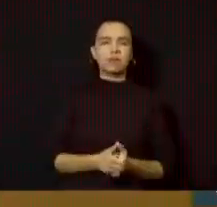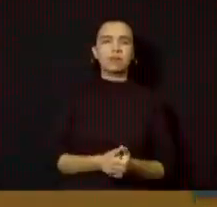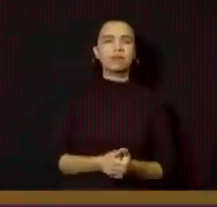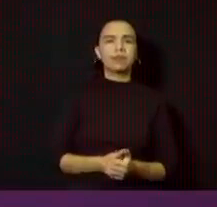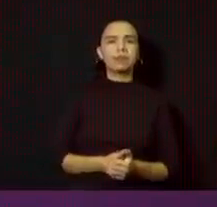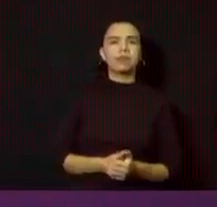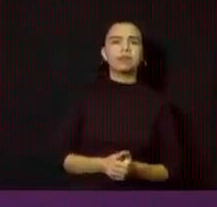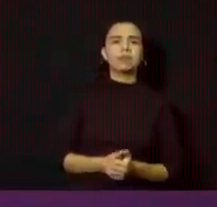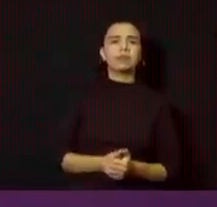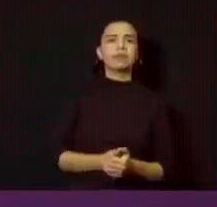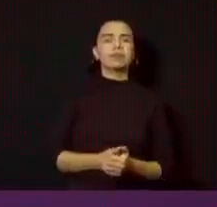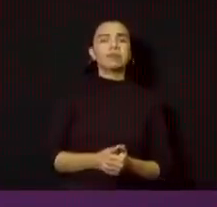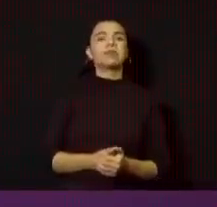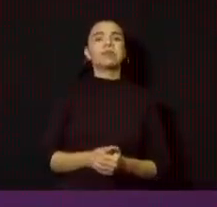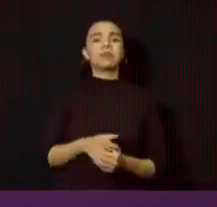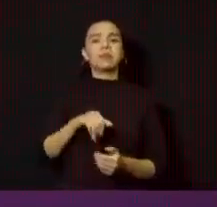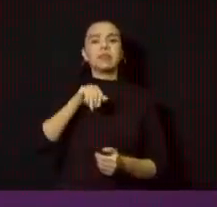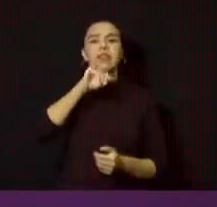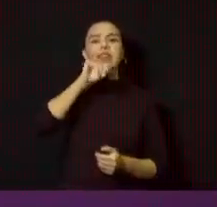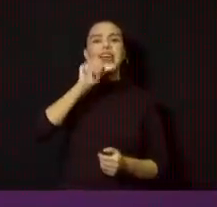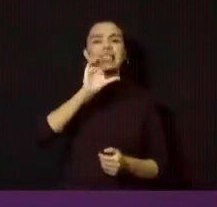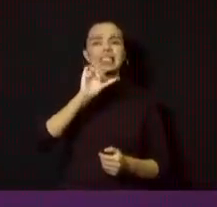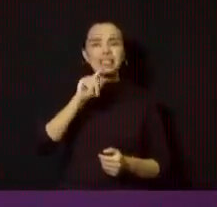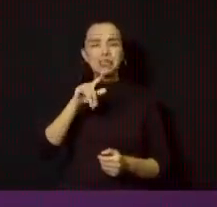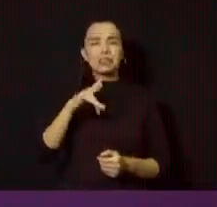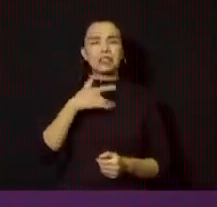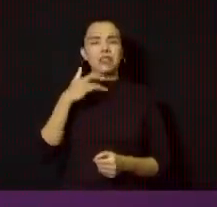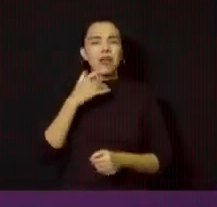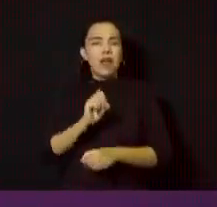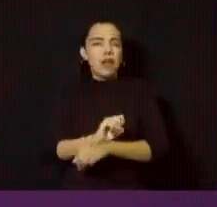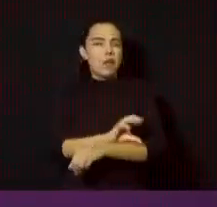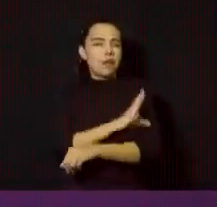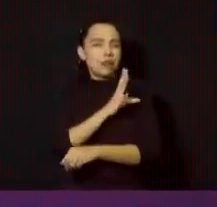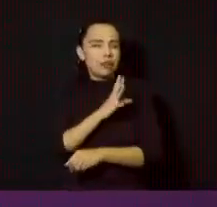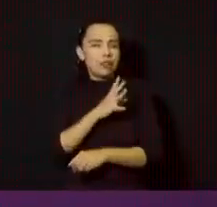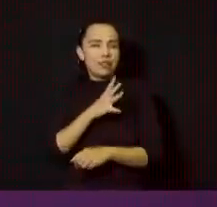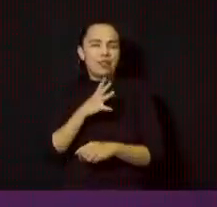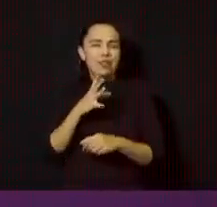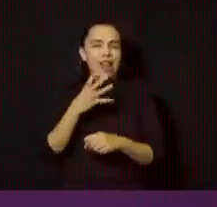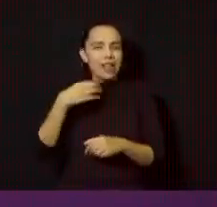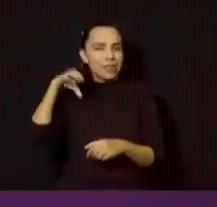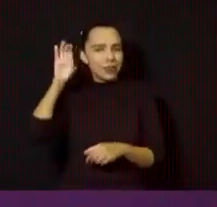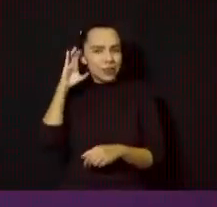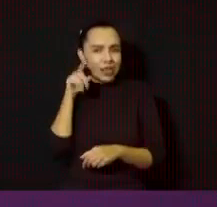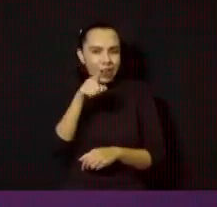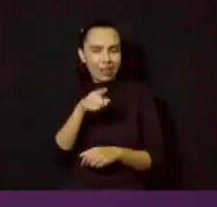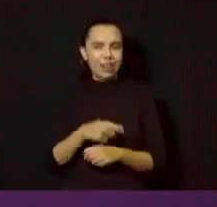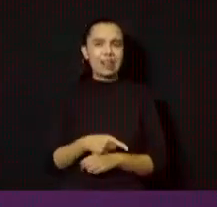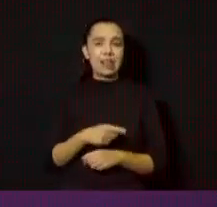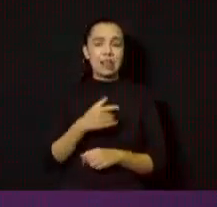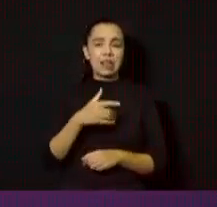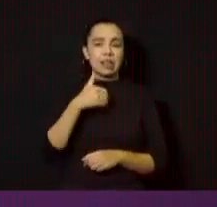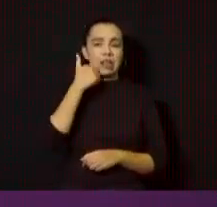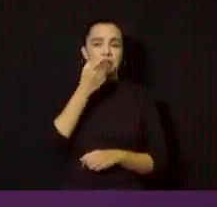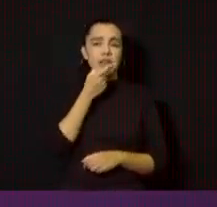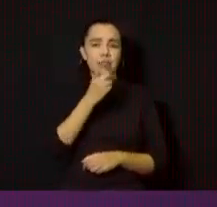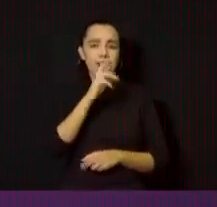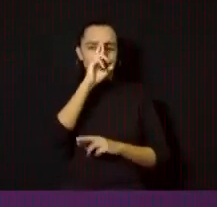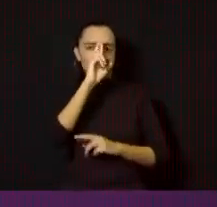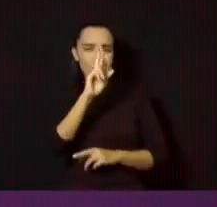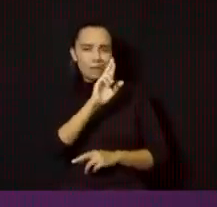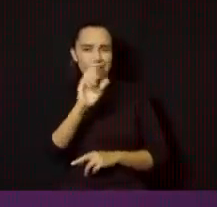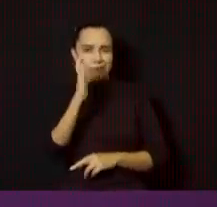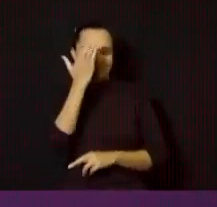Jacinto, qué emoción otra vez escucharte. Te quiero reconocer, primero decirte que siempre que te